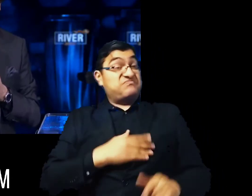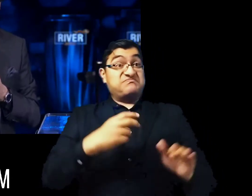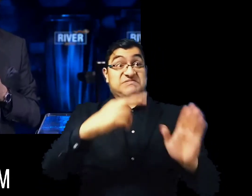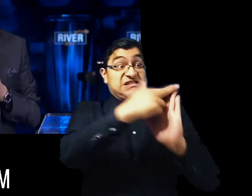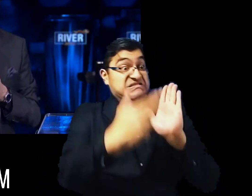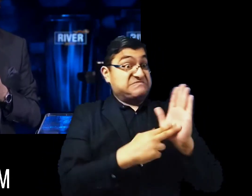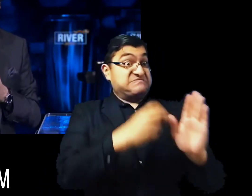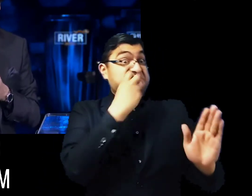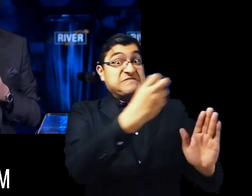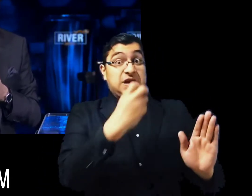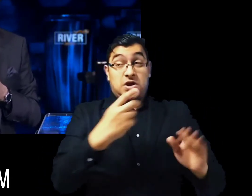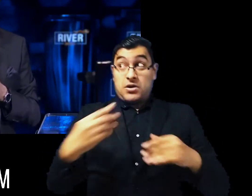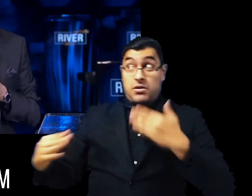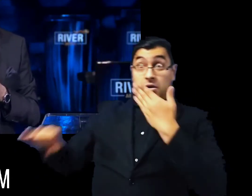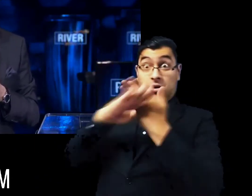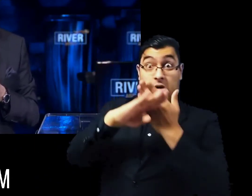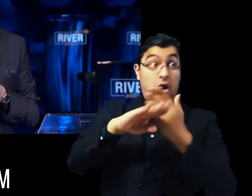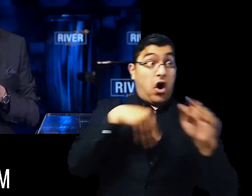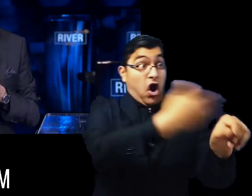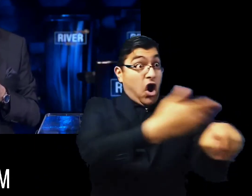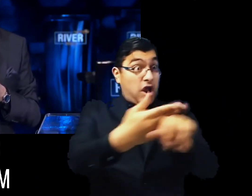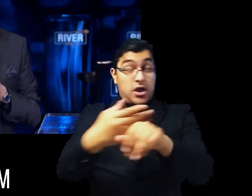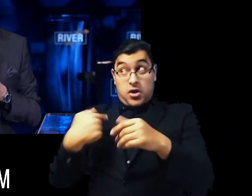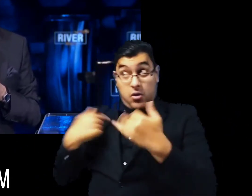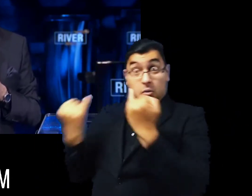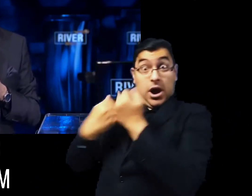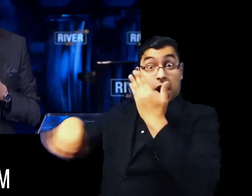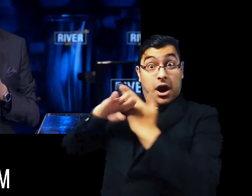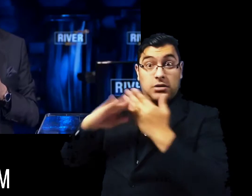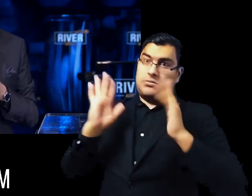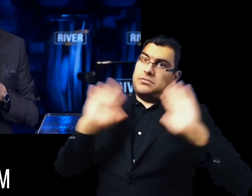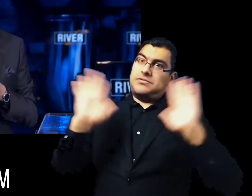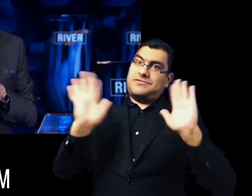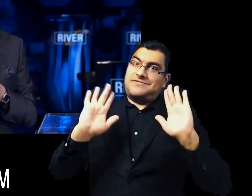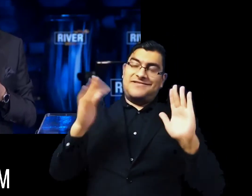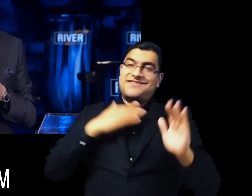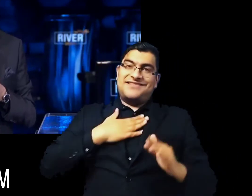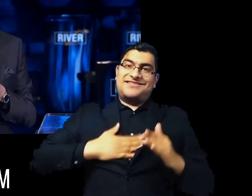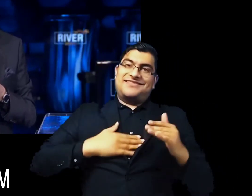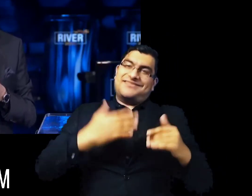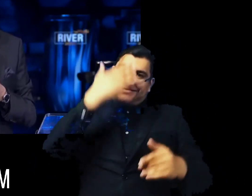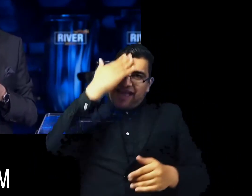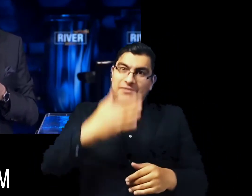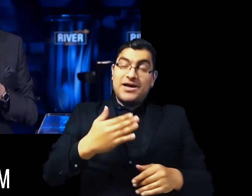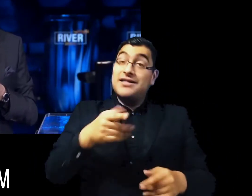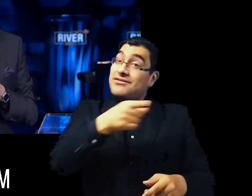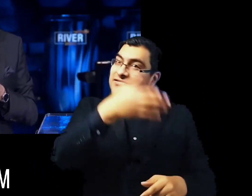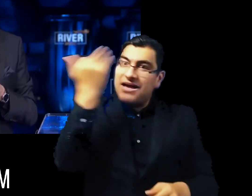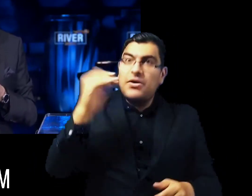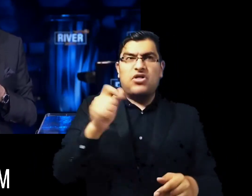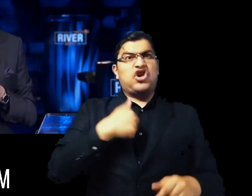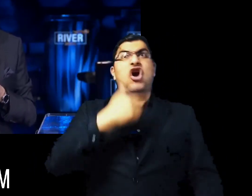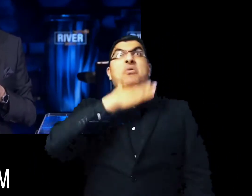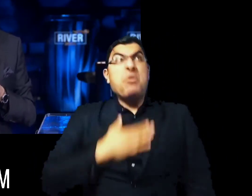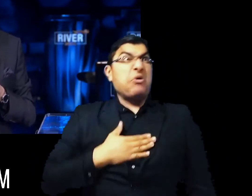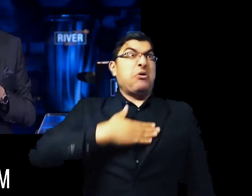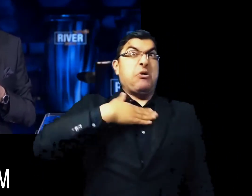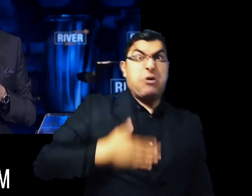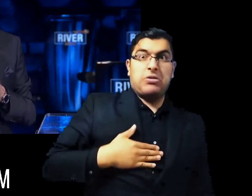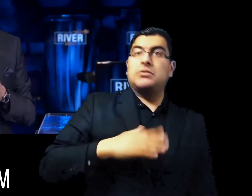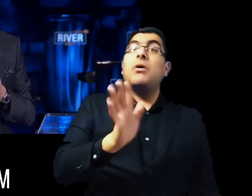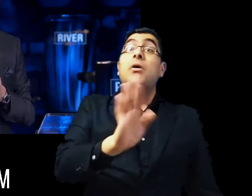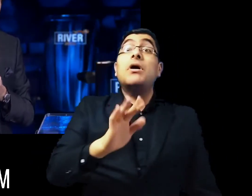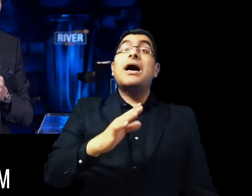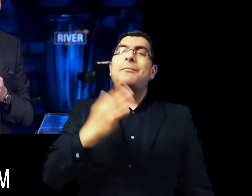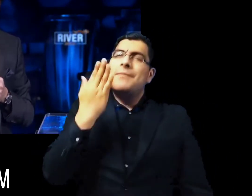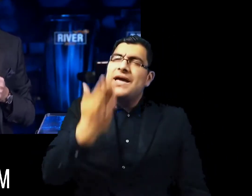no querré cosechar justicia. Yo no quiero justicia para mí. No reclames justicia. Tú no sabes lo que quieres cuando reclamas justicia. Pide gracia,